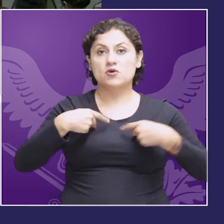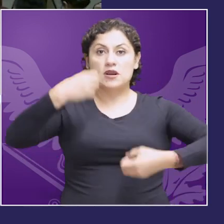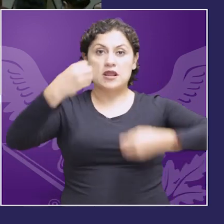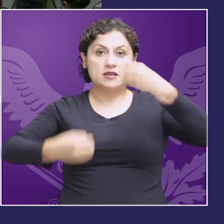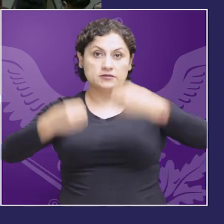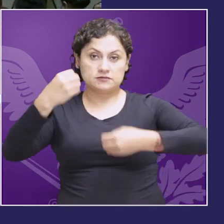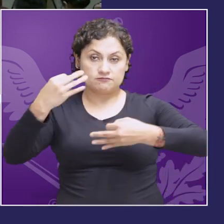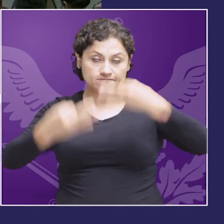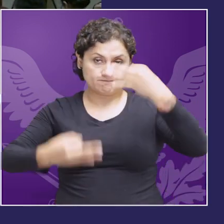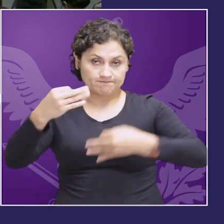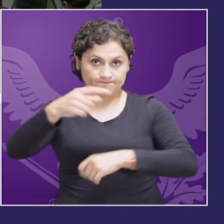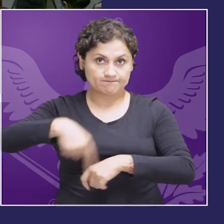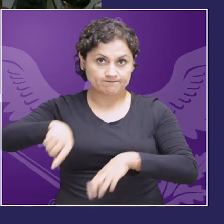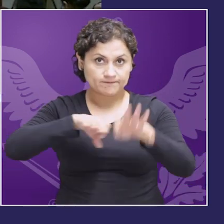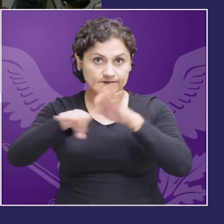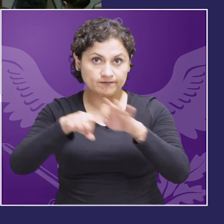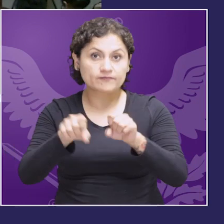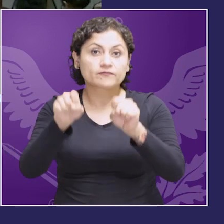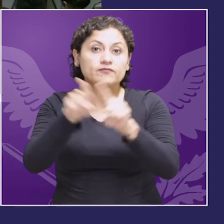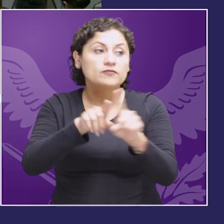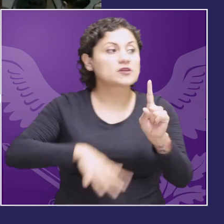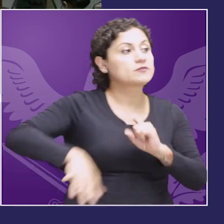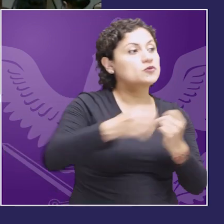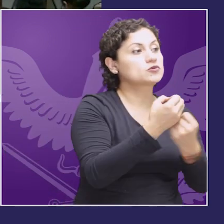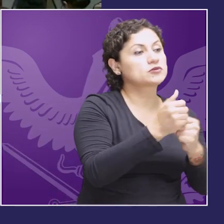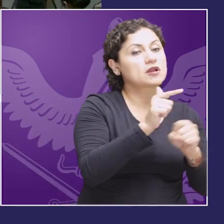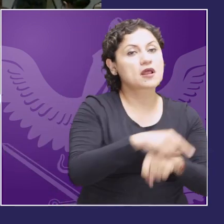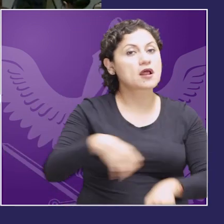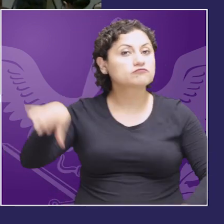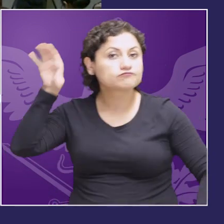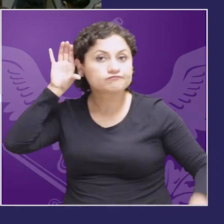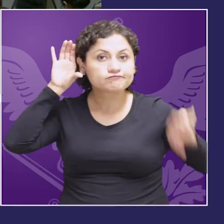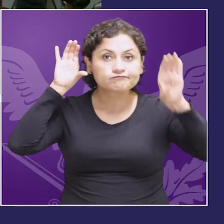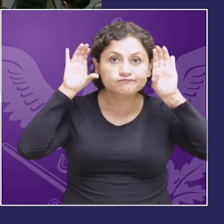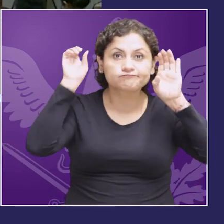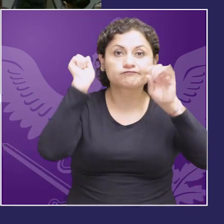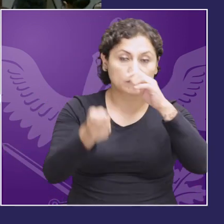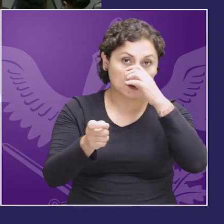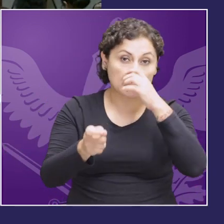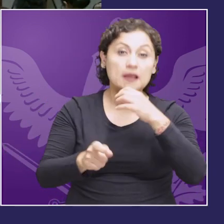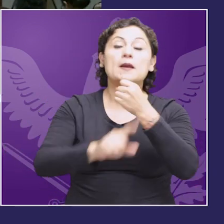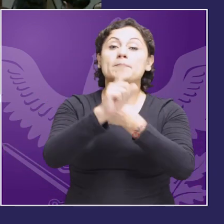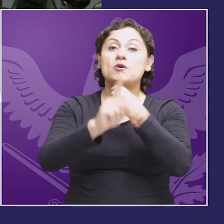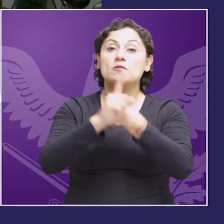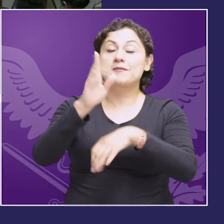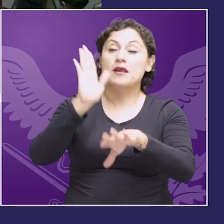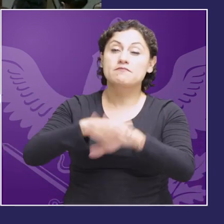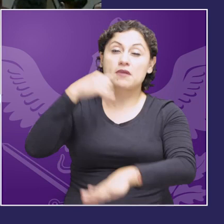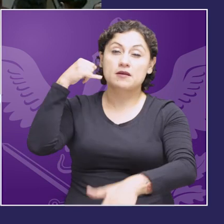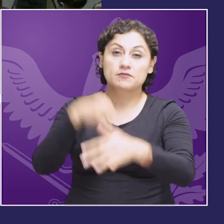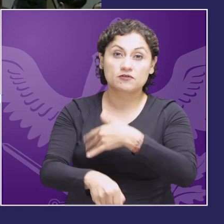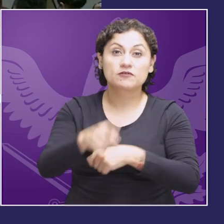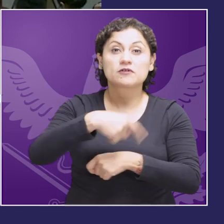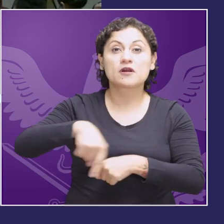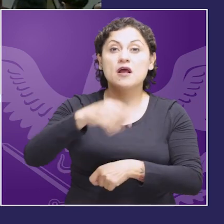varios con vocería en autoridades estatales y que obviamente tienen repercusiones también en los y las operadoras de justicia, que al igual